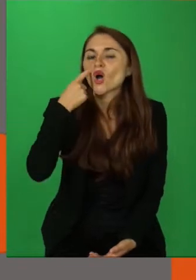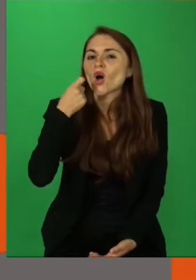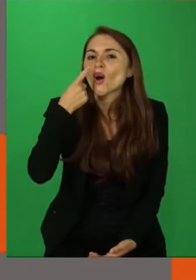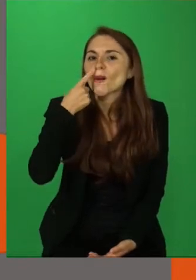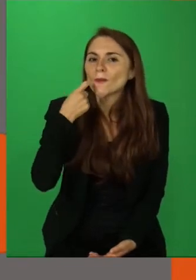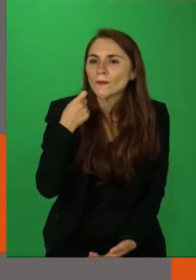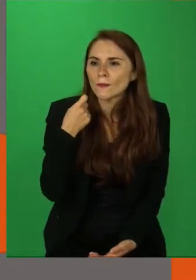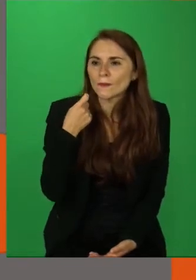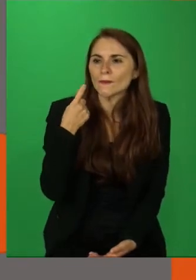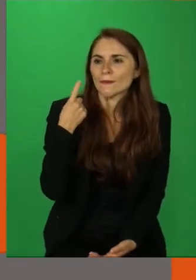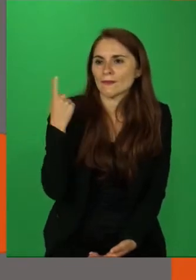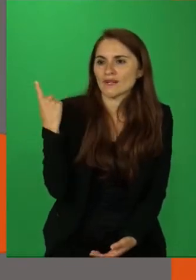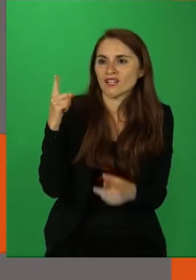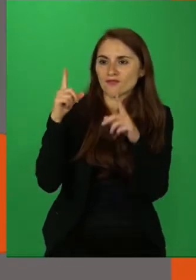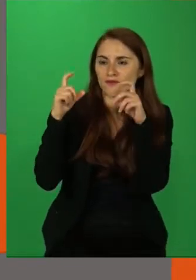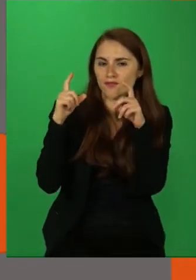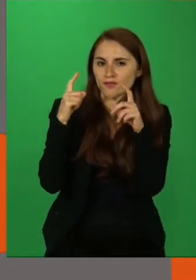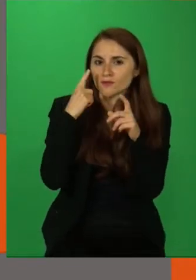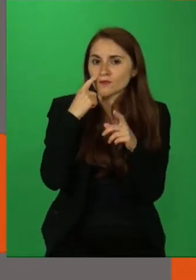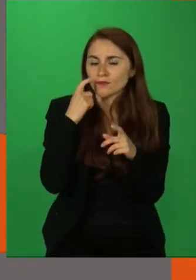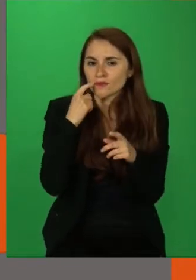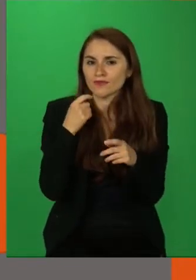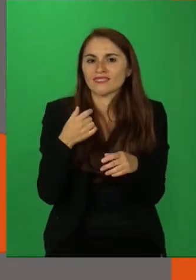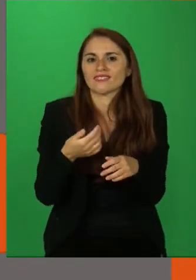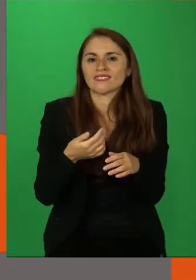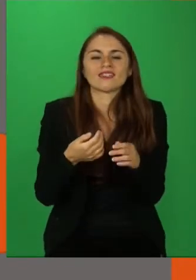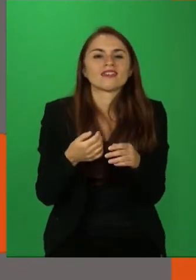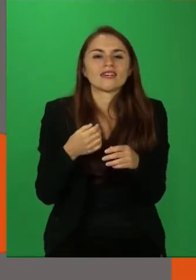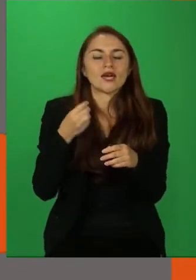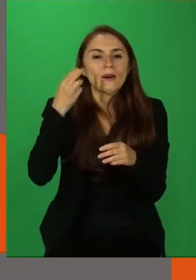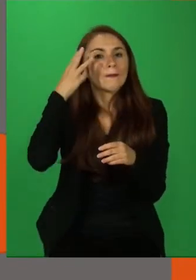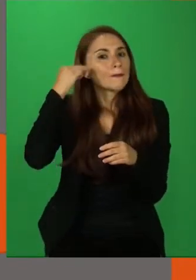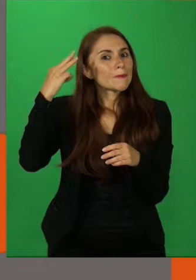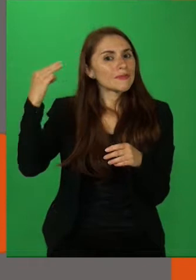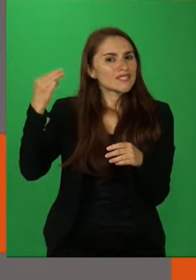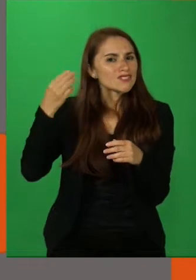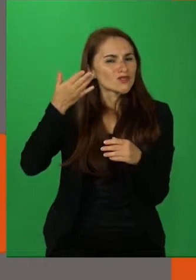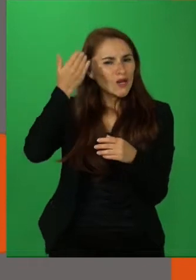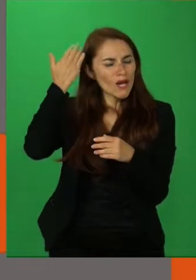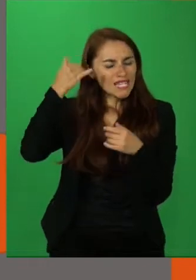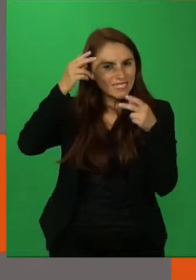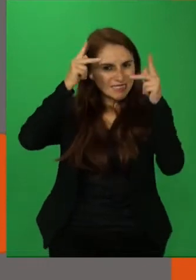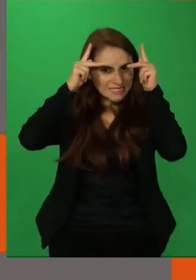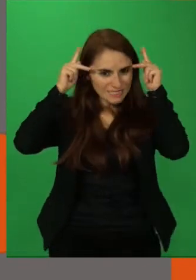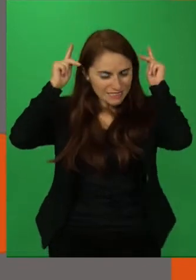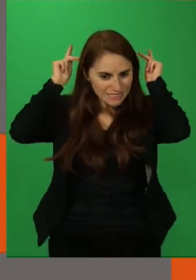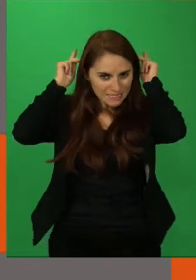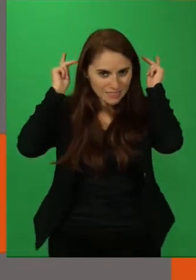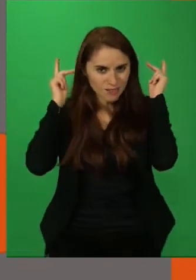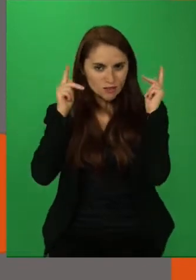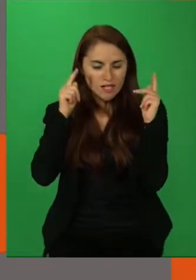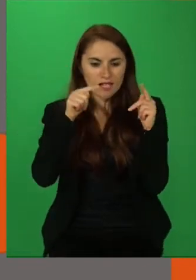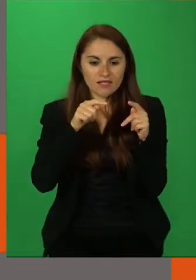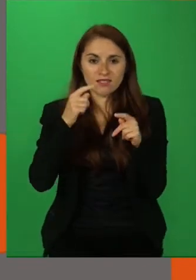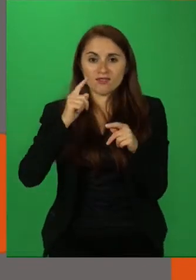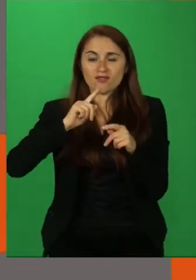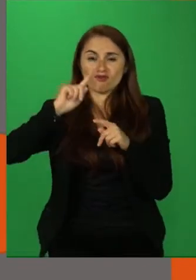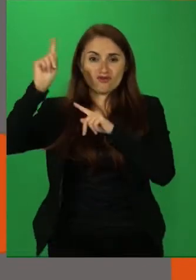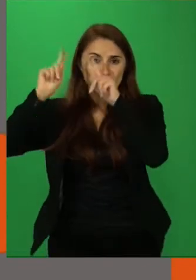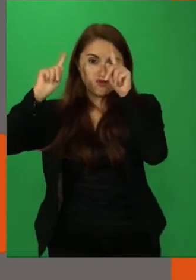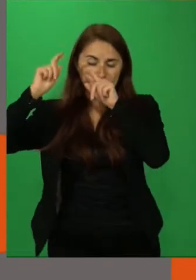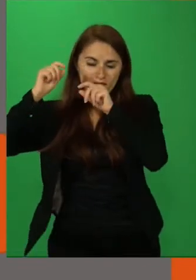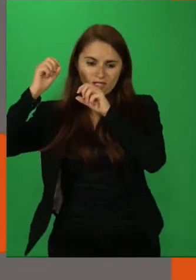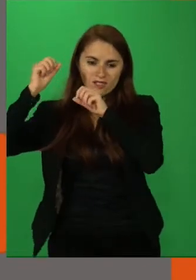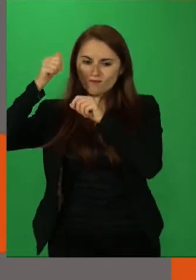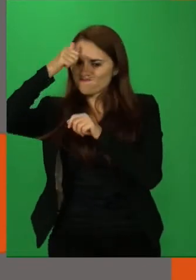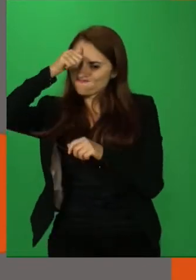un hombre que es parte de la mitología griega, el cual fue castigado por los dioses